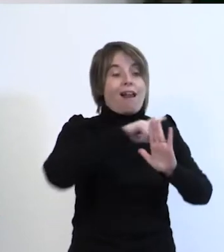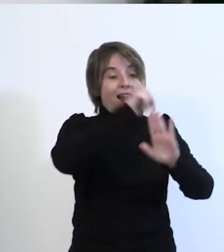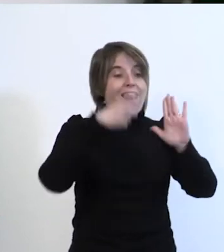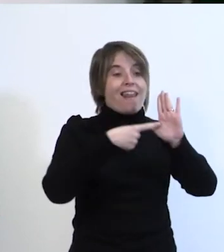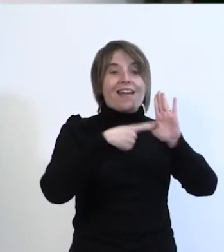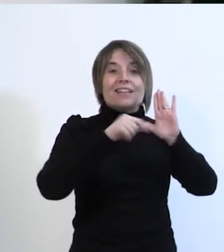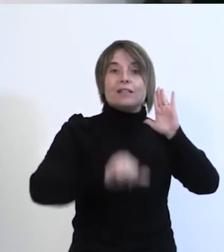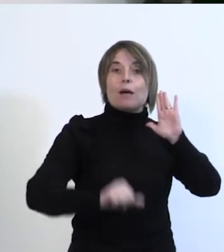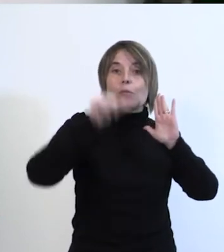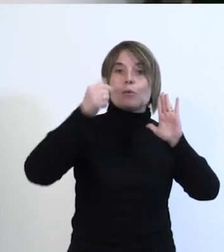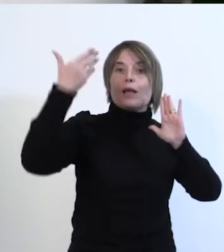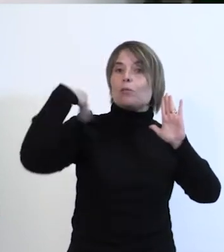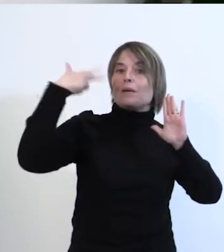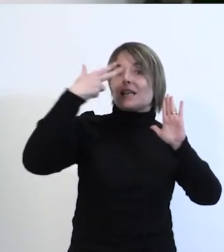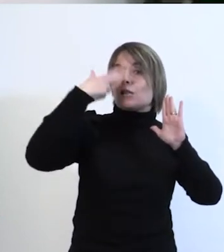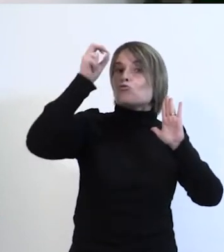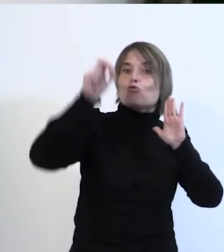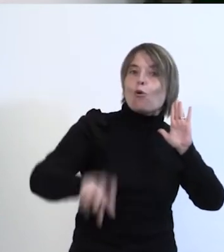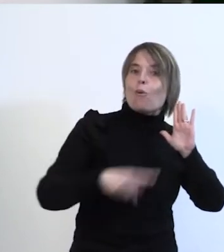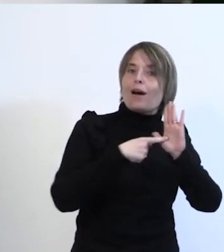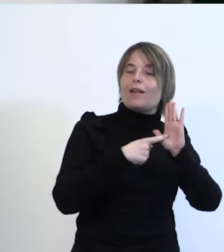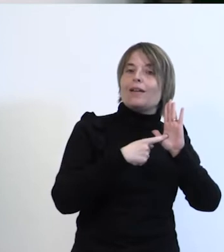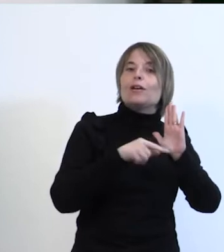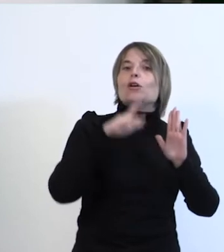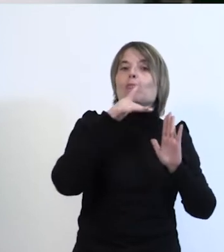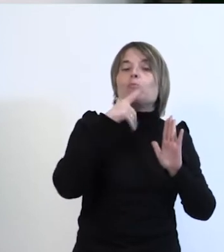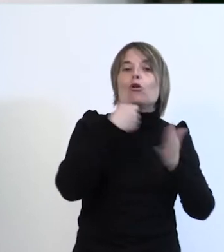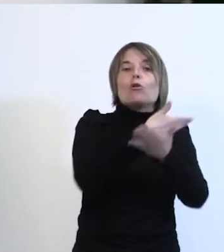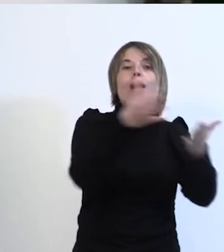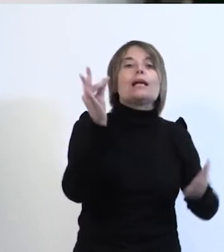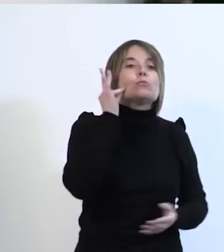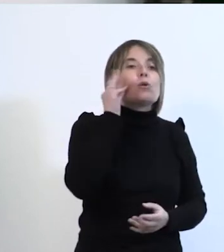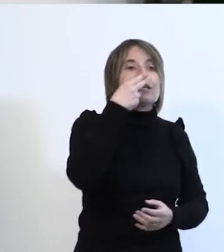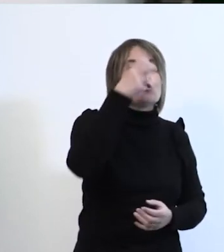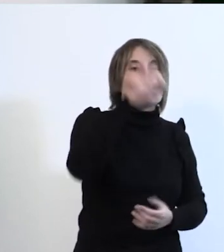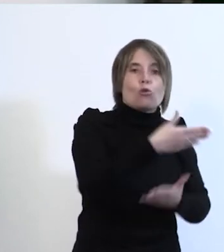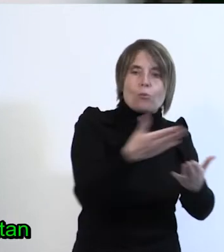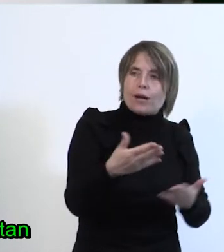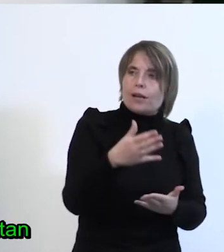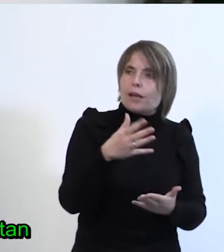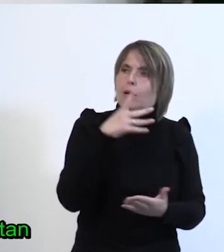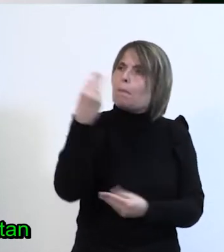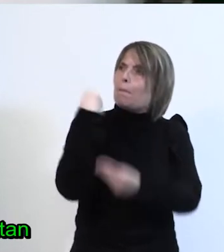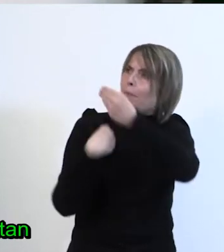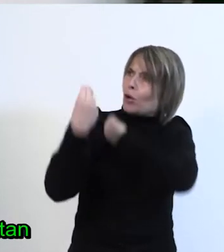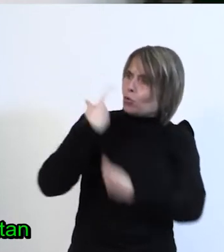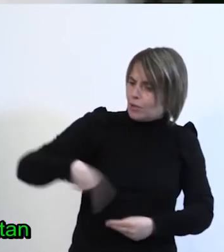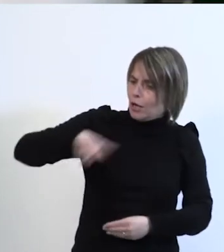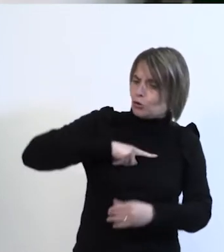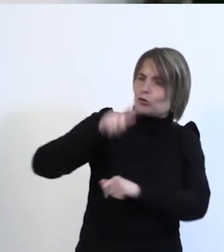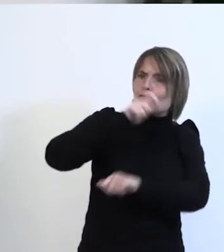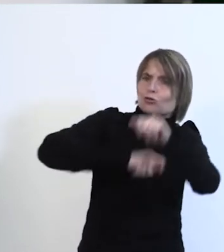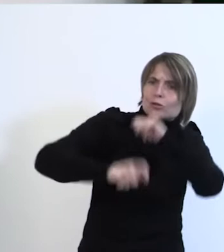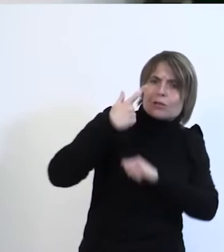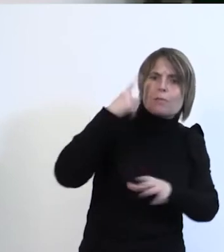estas leyes que aprobaron en el pasado no sirven porque no les están sirviendo a las mujeres. Y decimos, ¿por qué no nos preguntan a